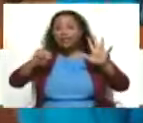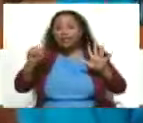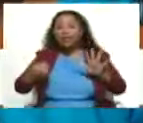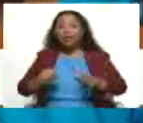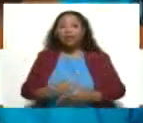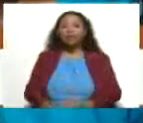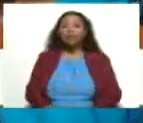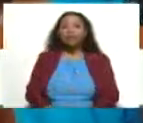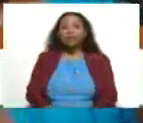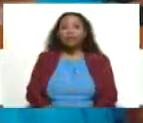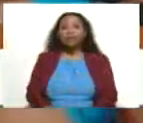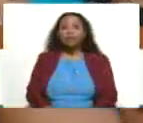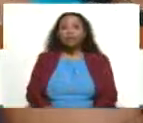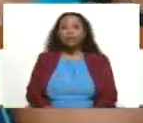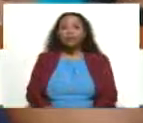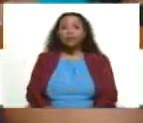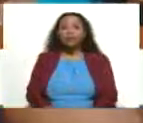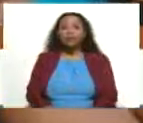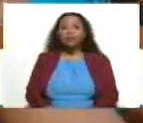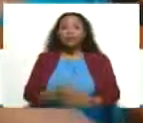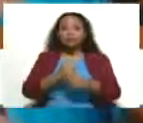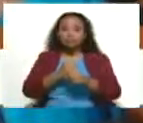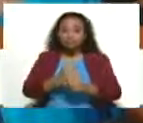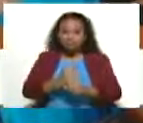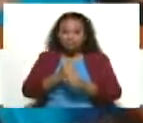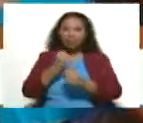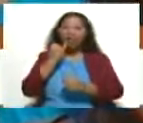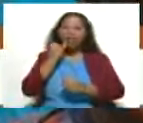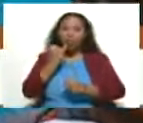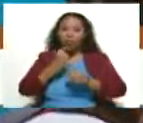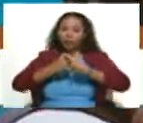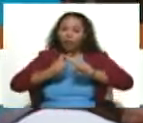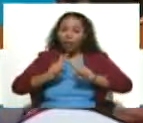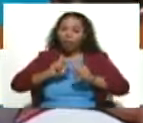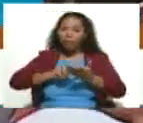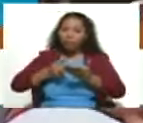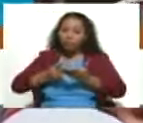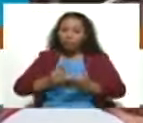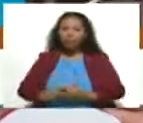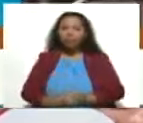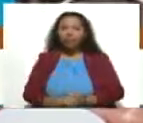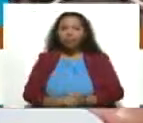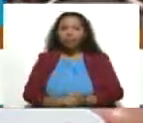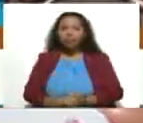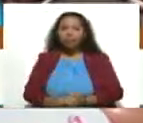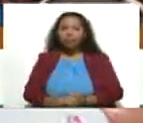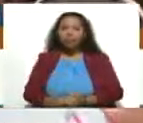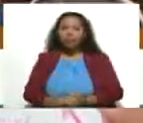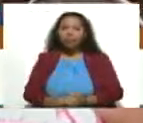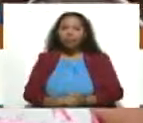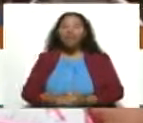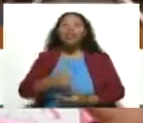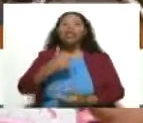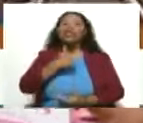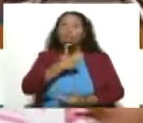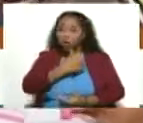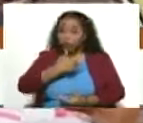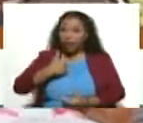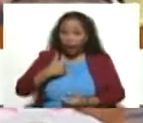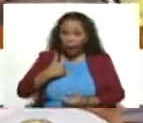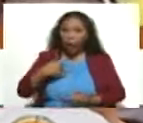yaquera. Tiame Maguarao. Yo quiero terminar con esto. Lo